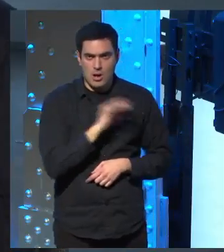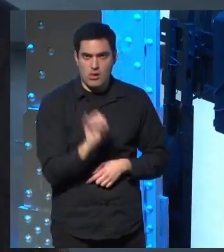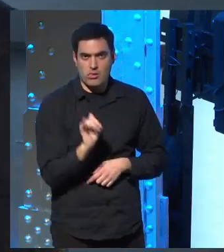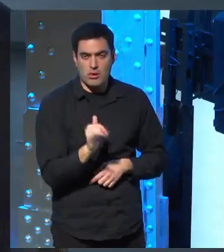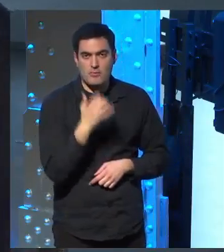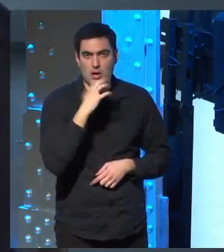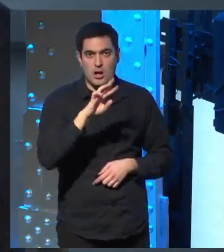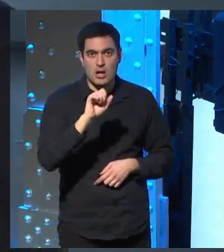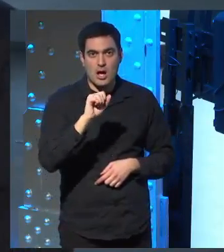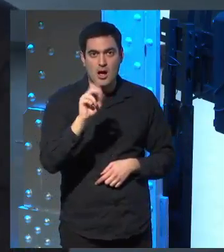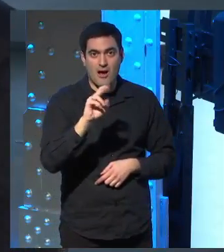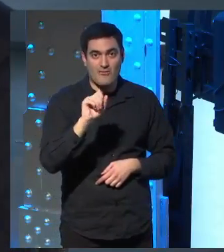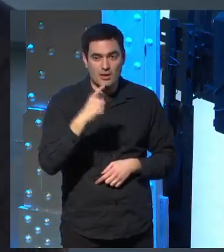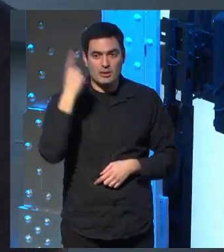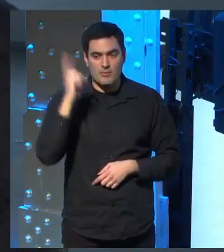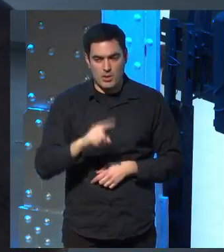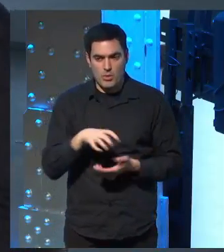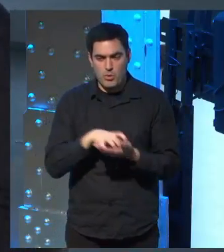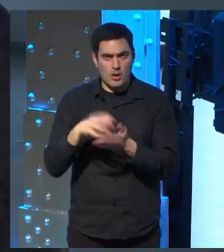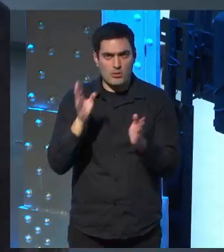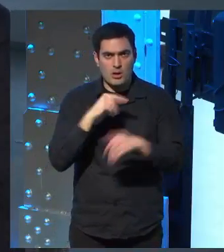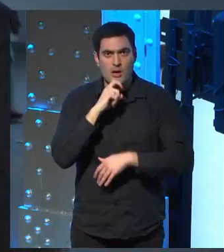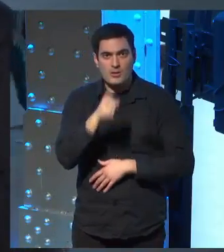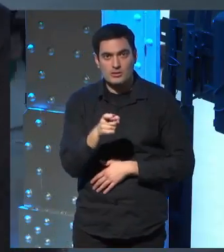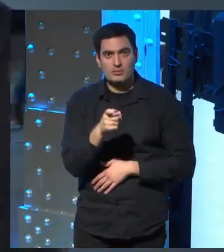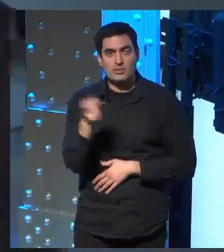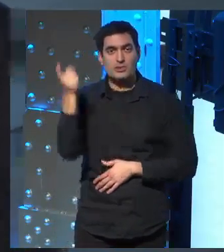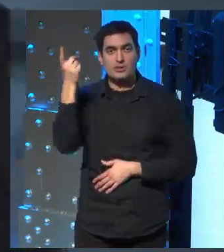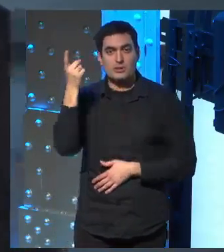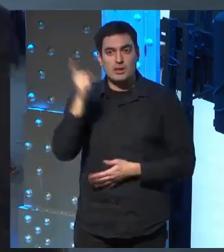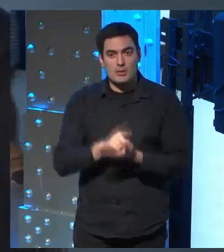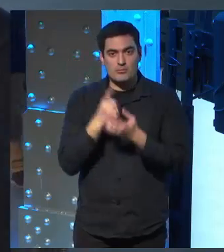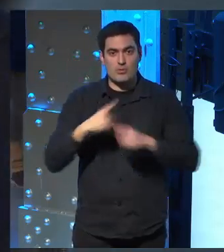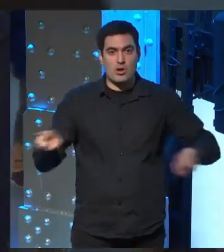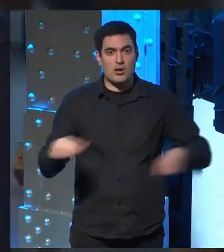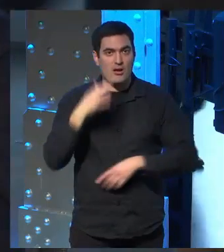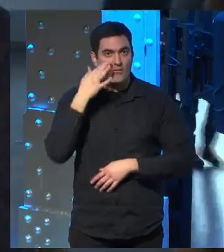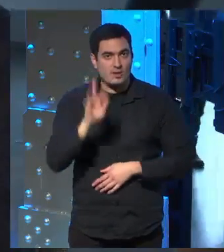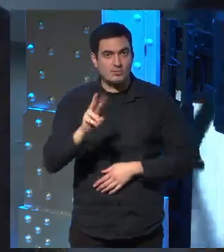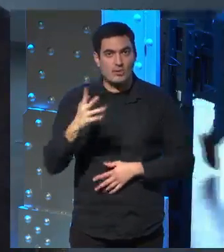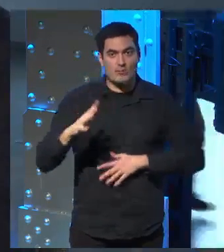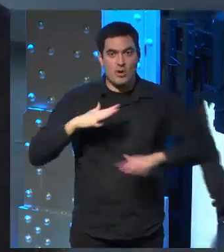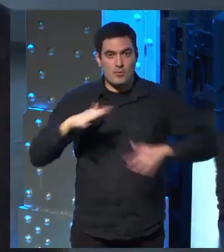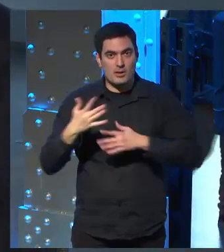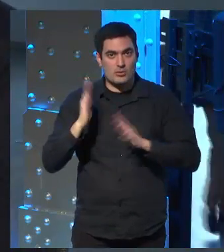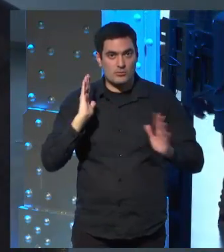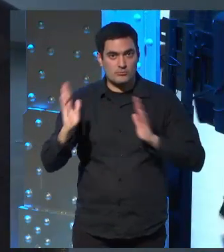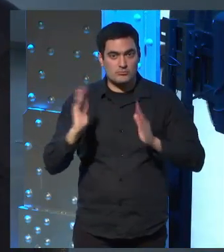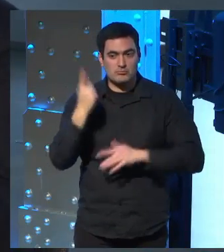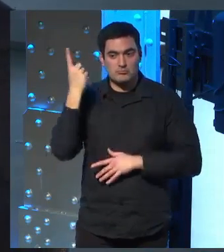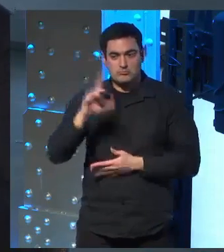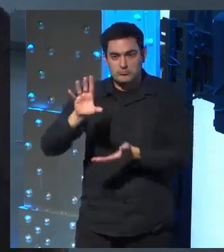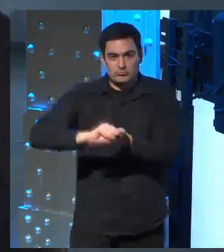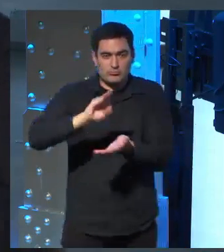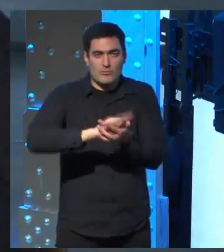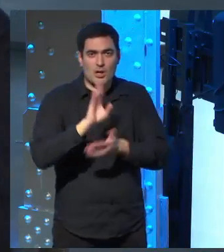cosas de Ravel también en el último momento, sin duda, que hay reminiscencias incluso de música francesa en el segundo movimiento, en ese recogimiento, que es